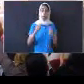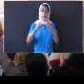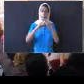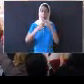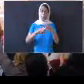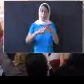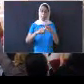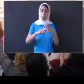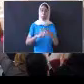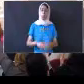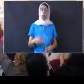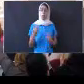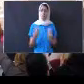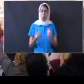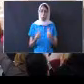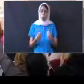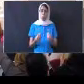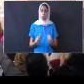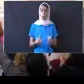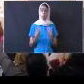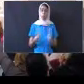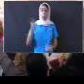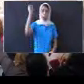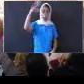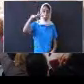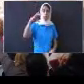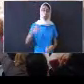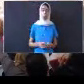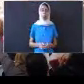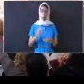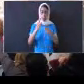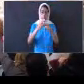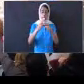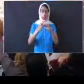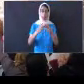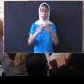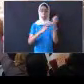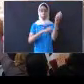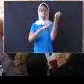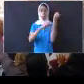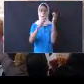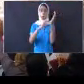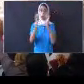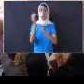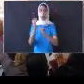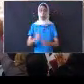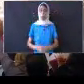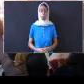muchos. De mucha bendición. En el nombre poderoso de Jesús.